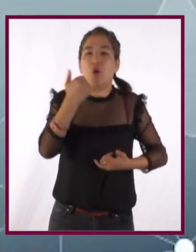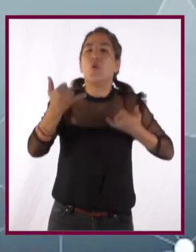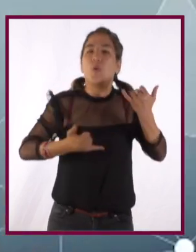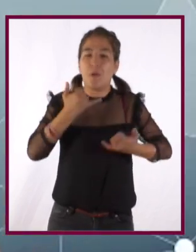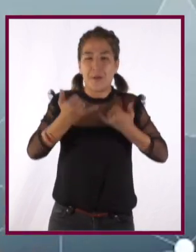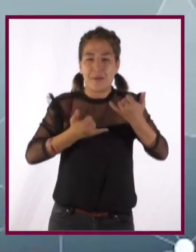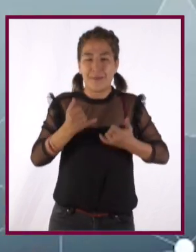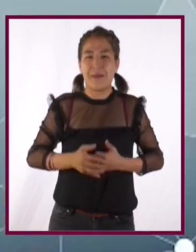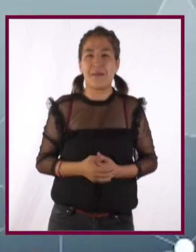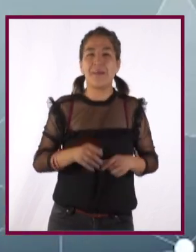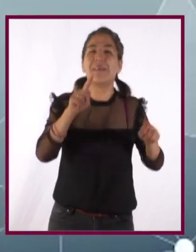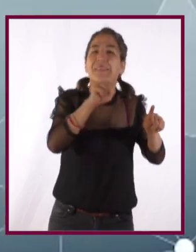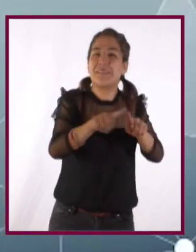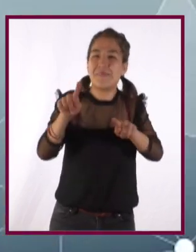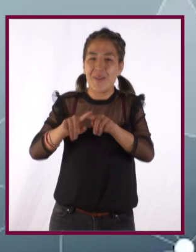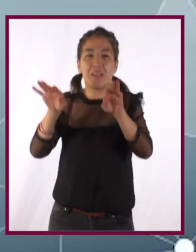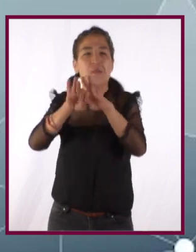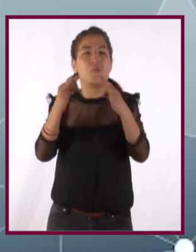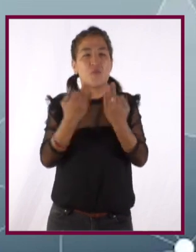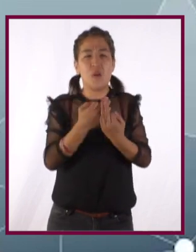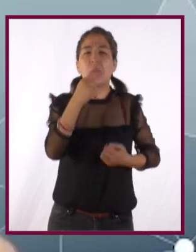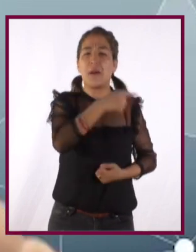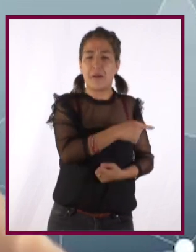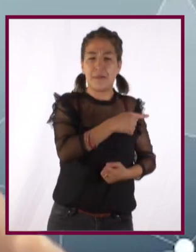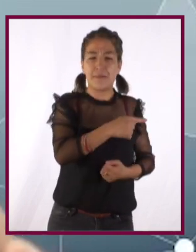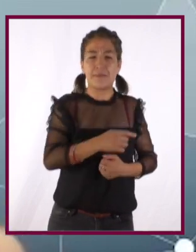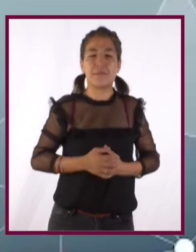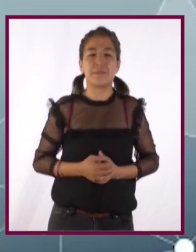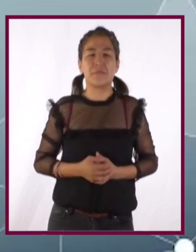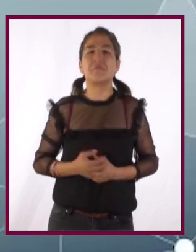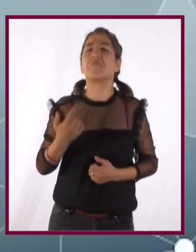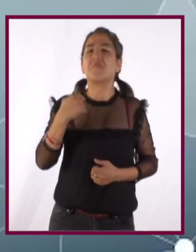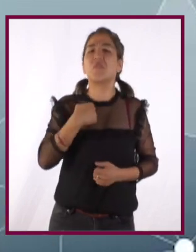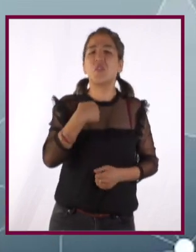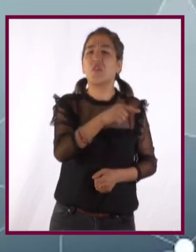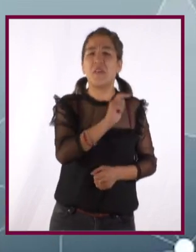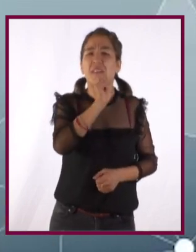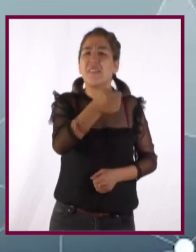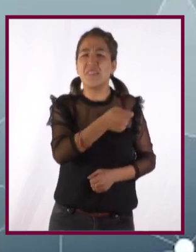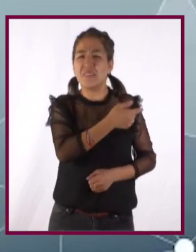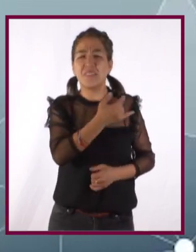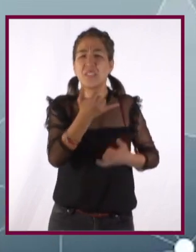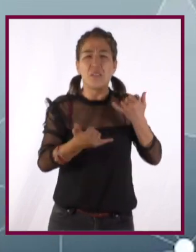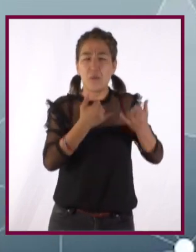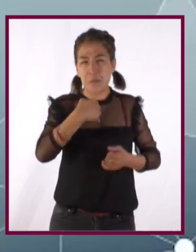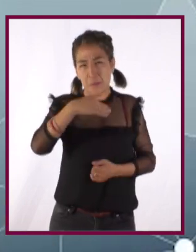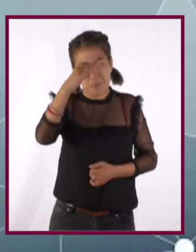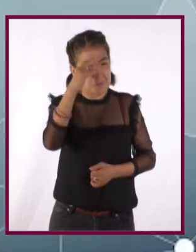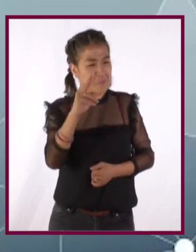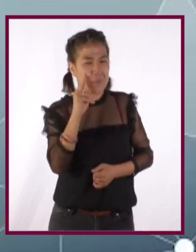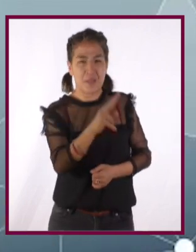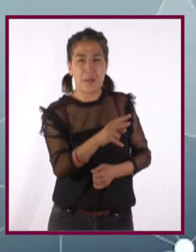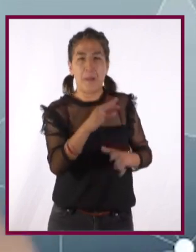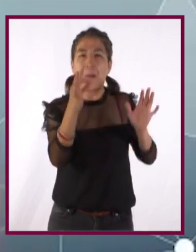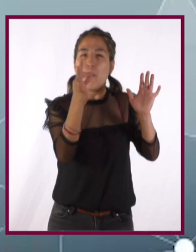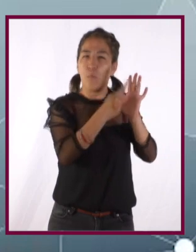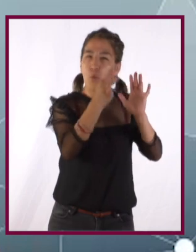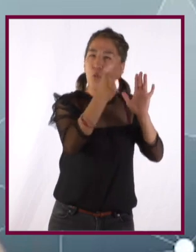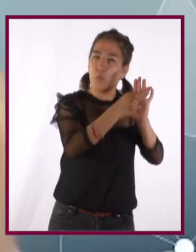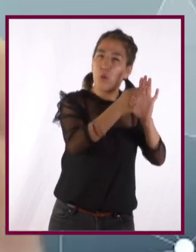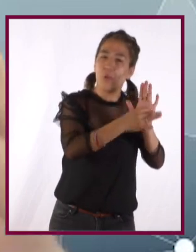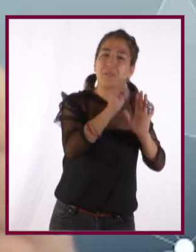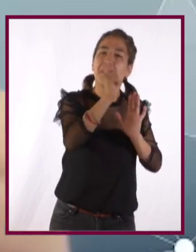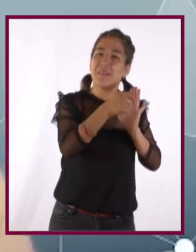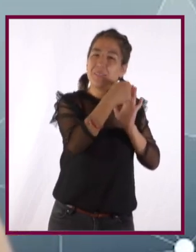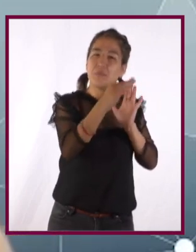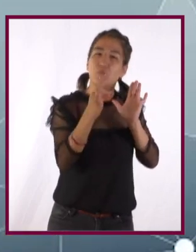mi posible juego, los posibles estados. Y aquí, pues bueno, ¿qué es lo que me estaría representando cada puntito